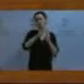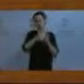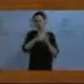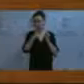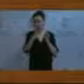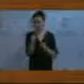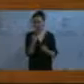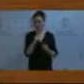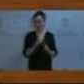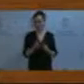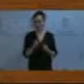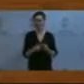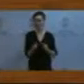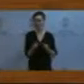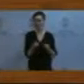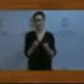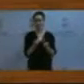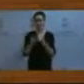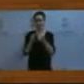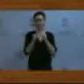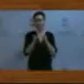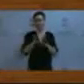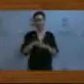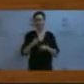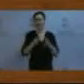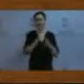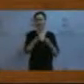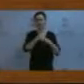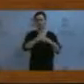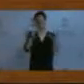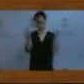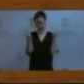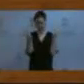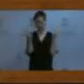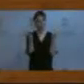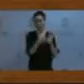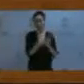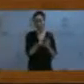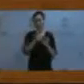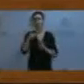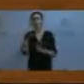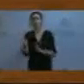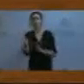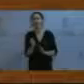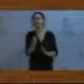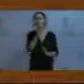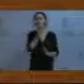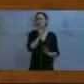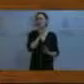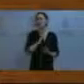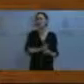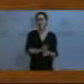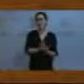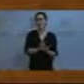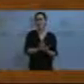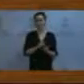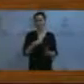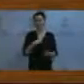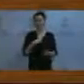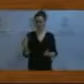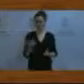establezca una regulación homogénea para todo el sector público sobre la externalización o la contratación de esos servicios